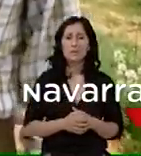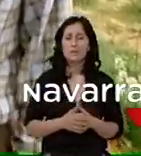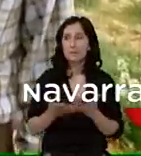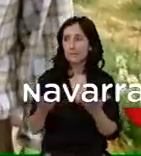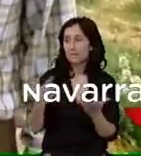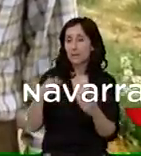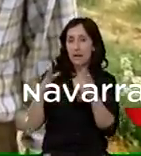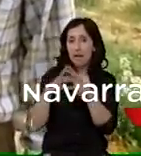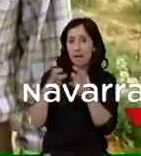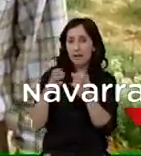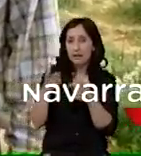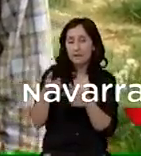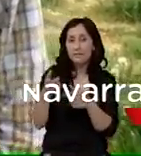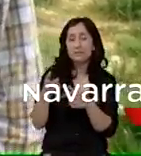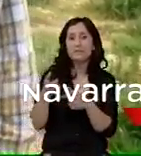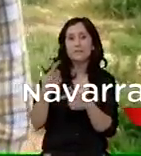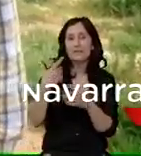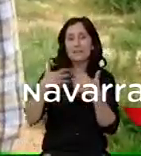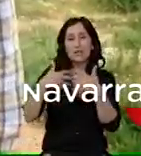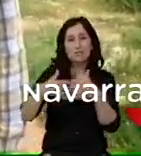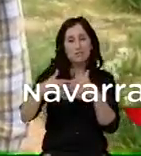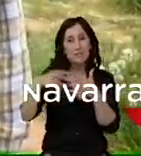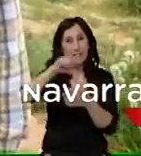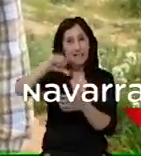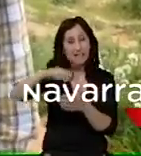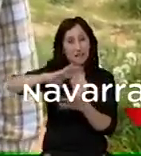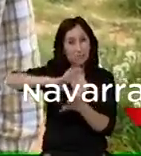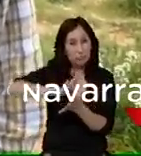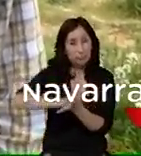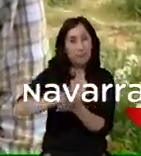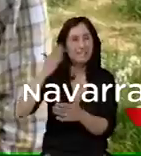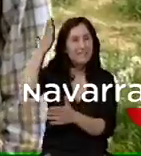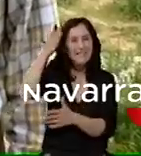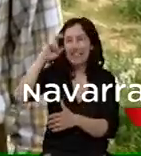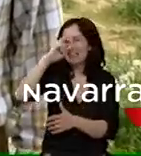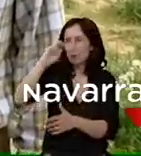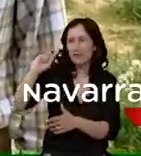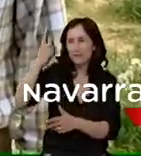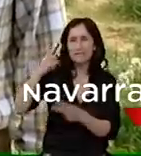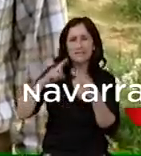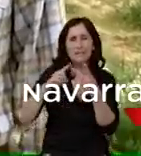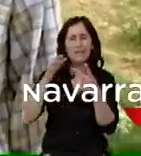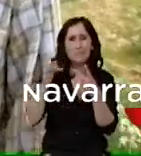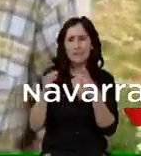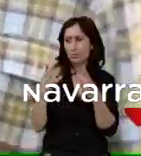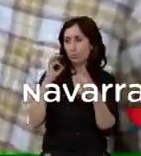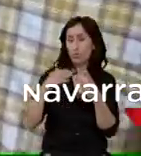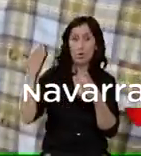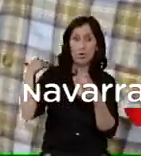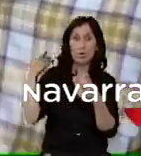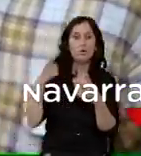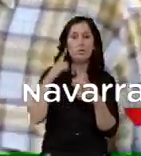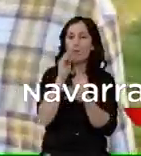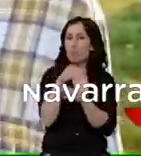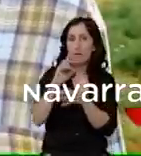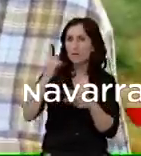Tenía ganas de conocer yo uno de los trujales más antiguos de Navarra. Pues sí. Y además, el que tenemos a nuestras espaldas es el